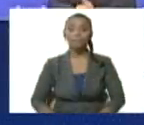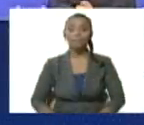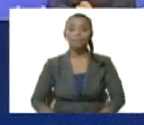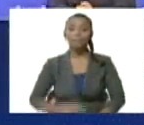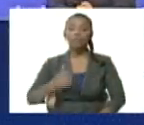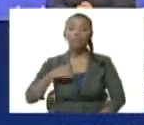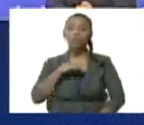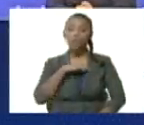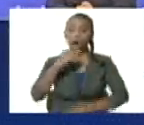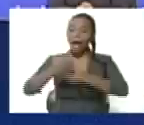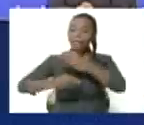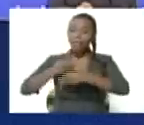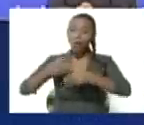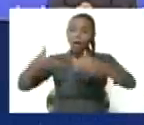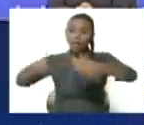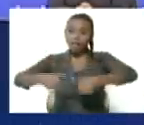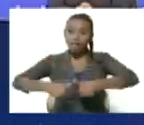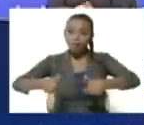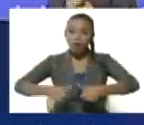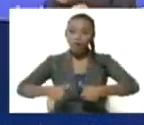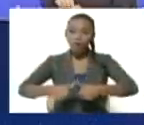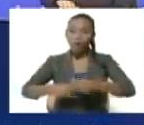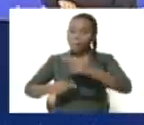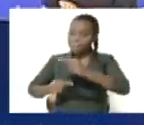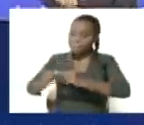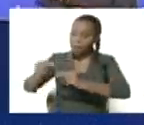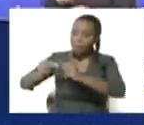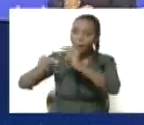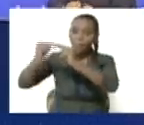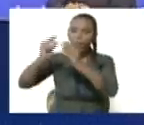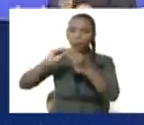estamos haciendo un esfuerzo por construir